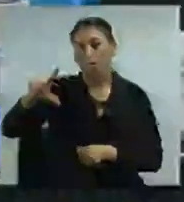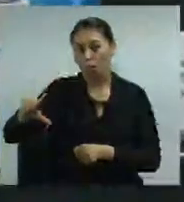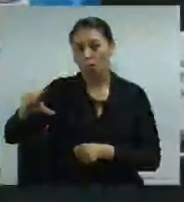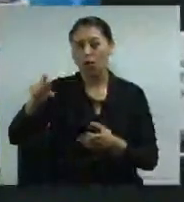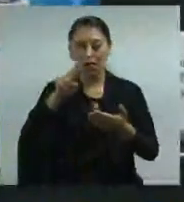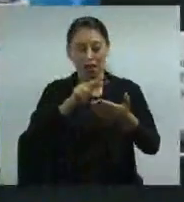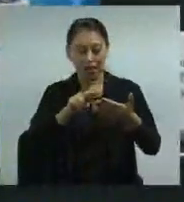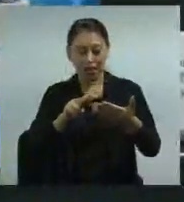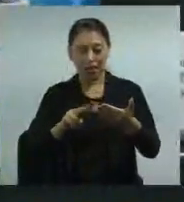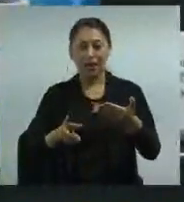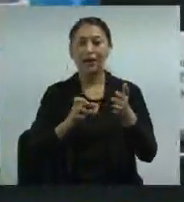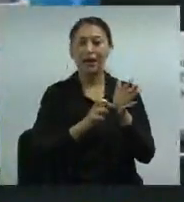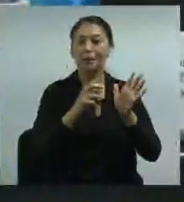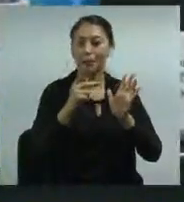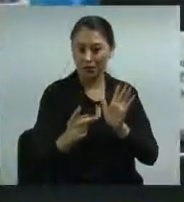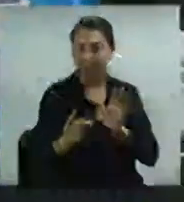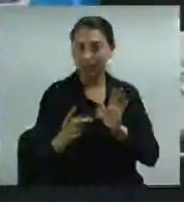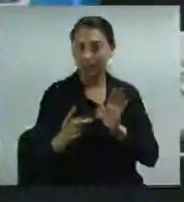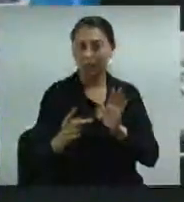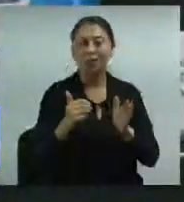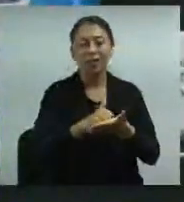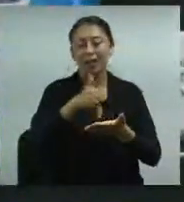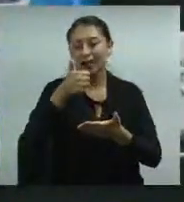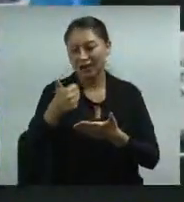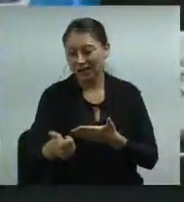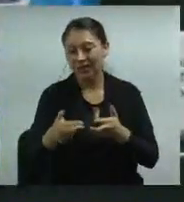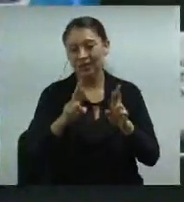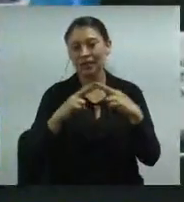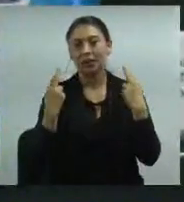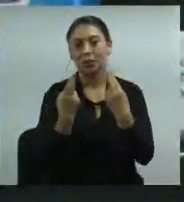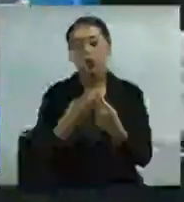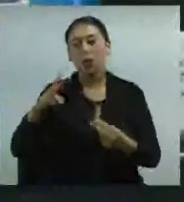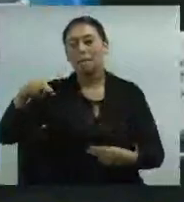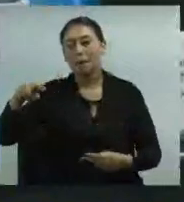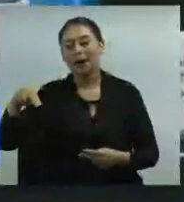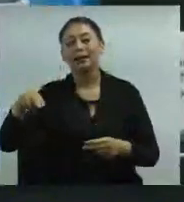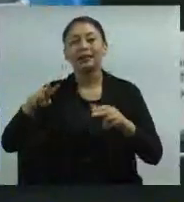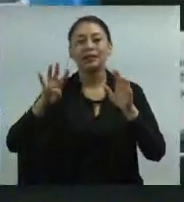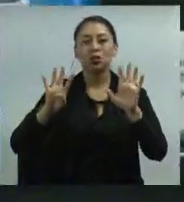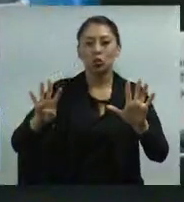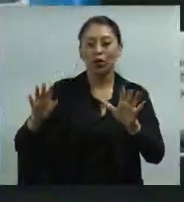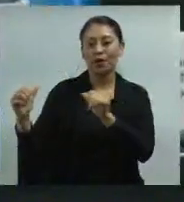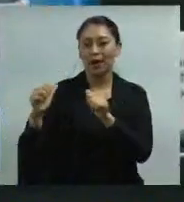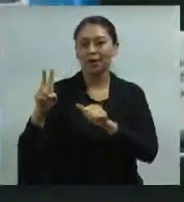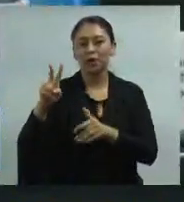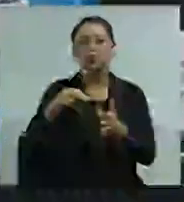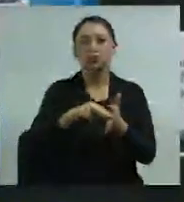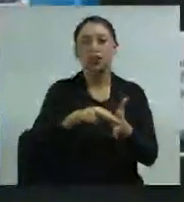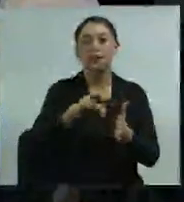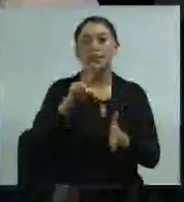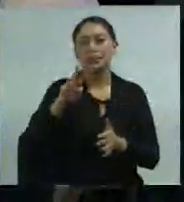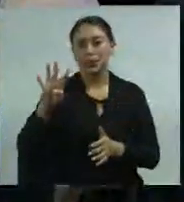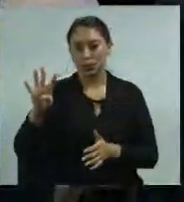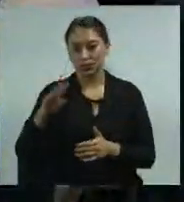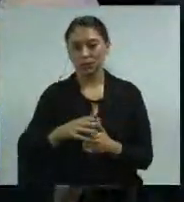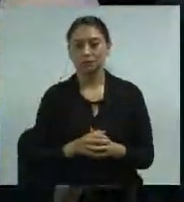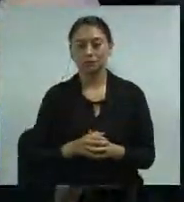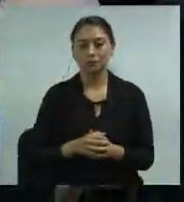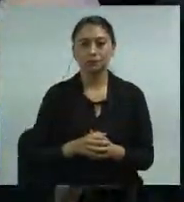darle lectura al proyecto de orden del día para la plenaria del martes 9 de abril del 2024.